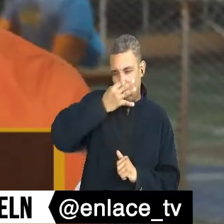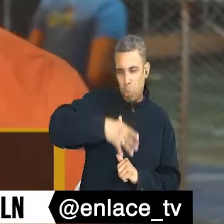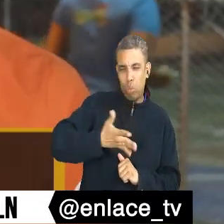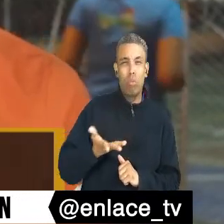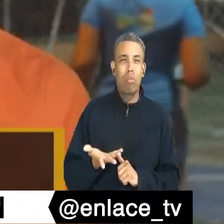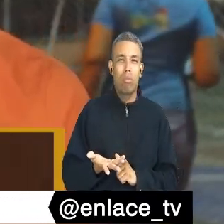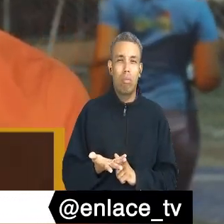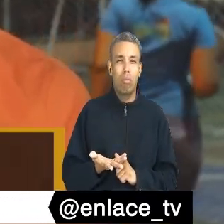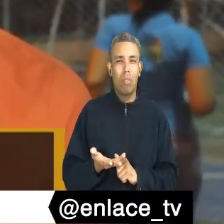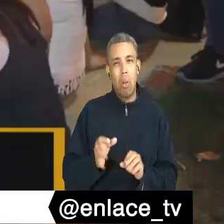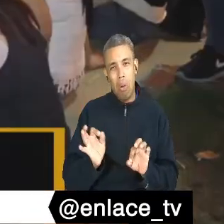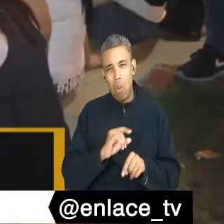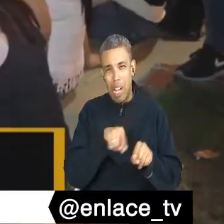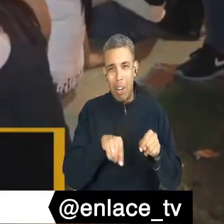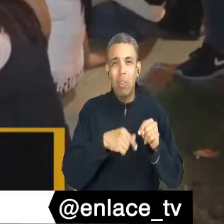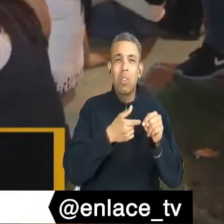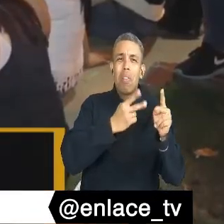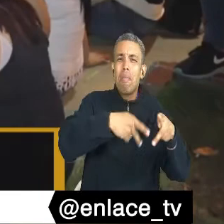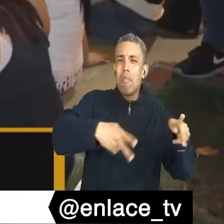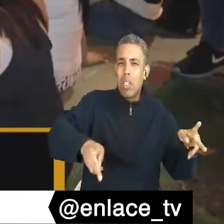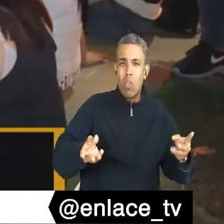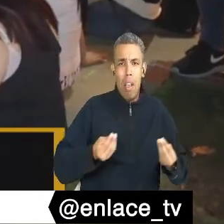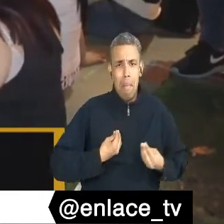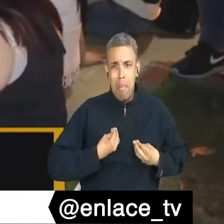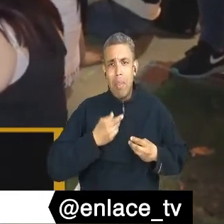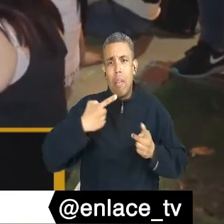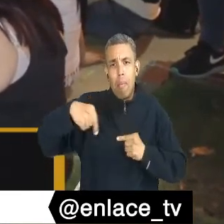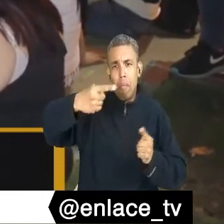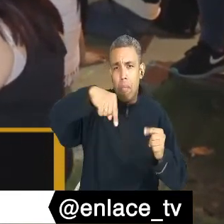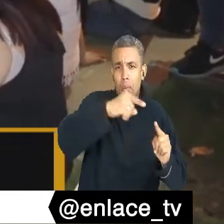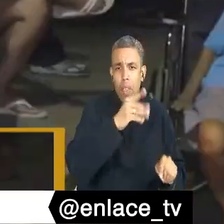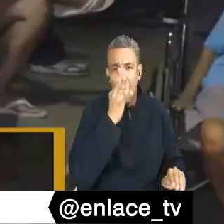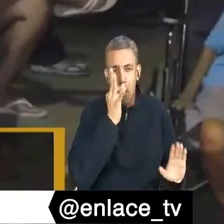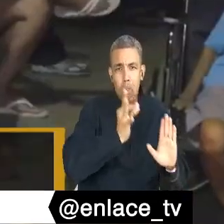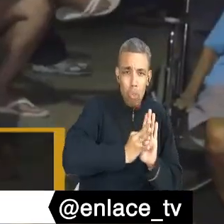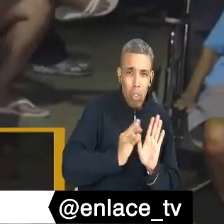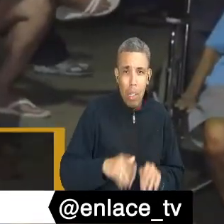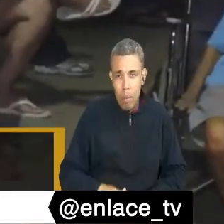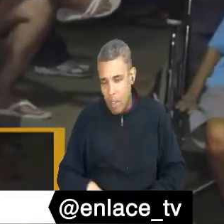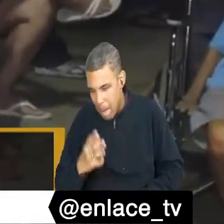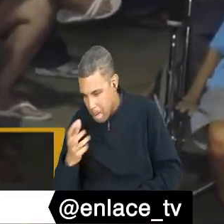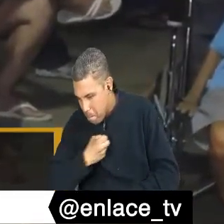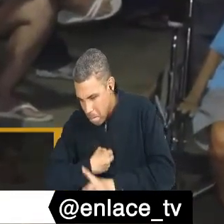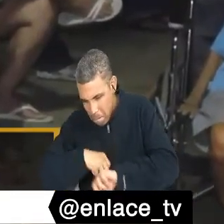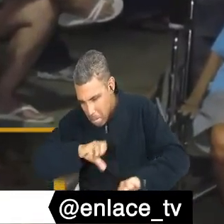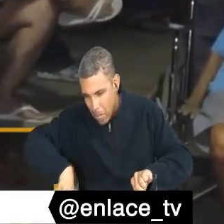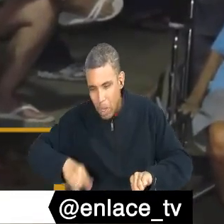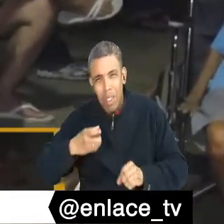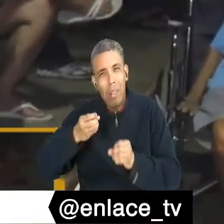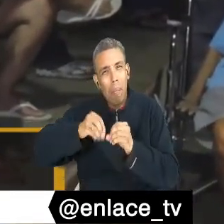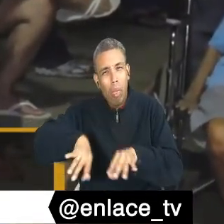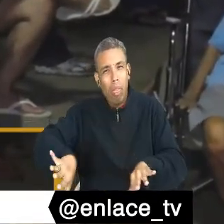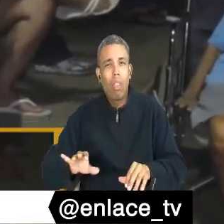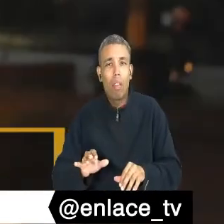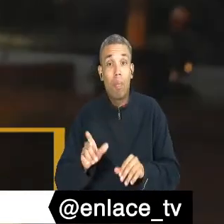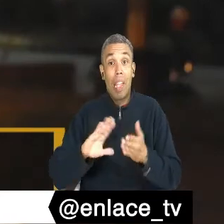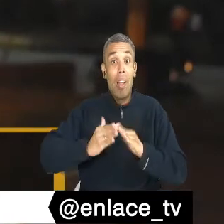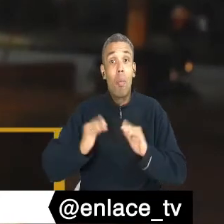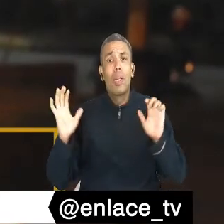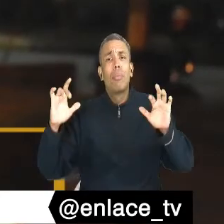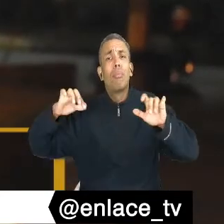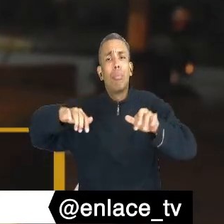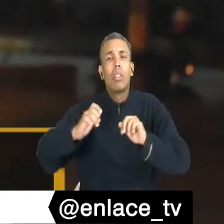nos ocasiona, son inundaciones. Quienes asistieron a la socialización también pudieron expresar la importancia de hacer este tipo de reuniones.